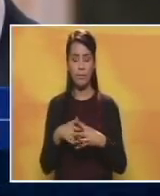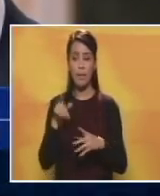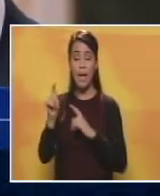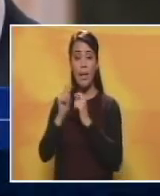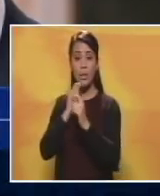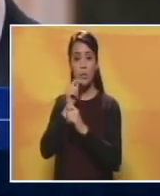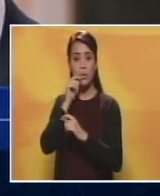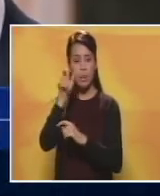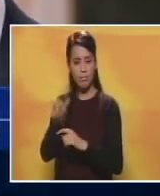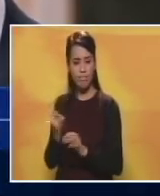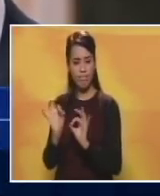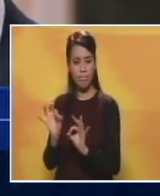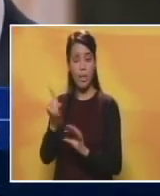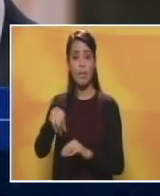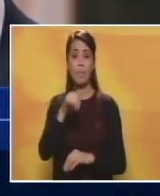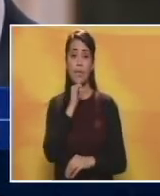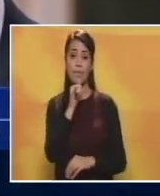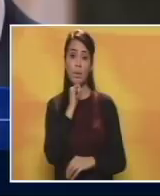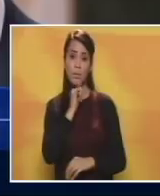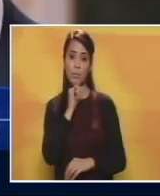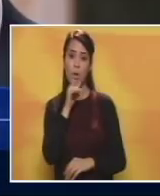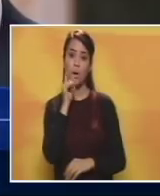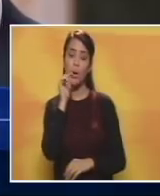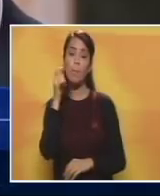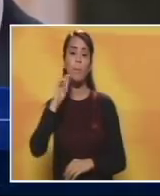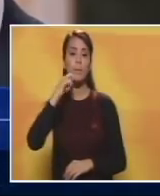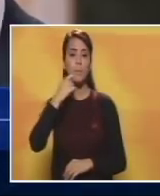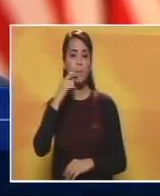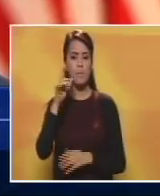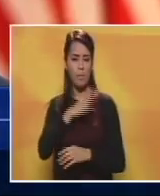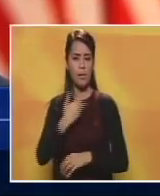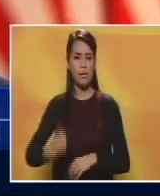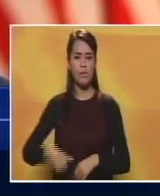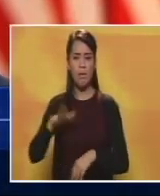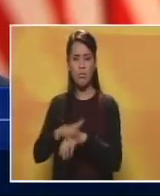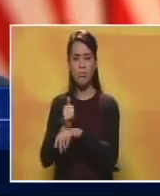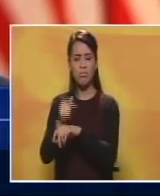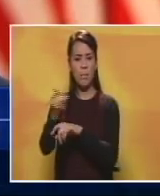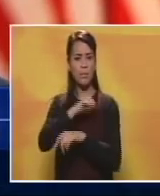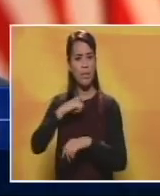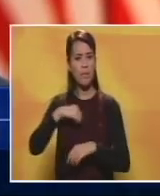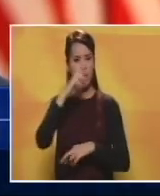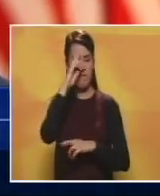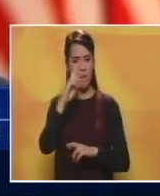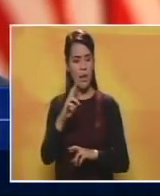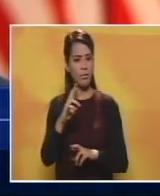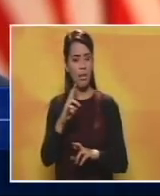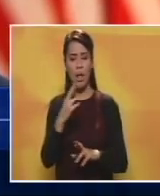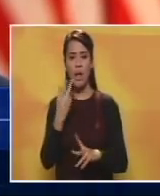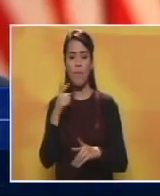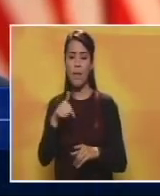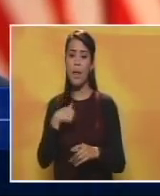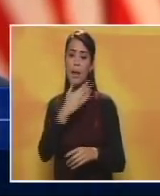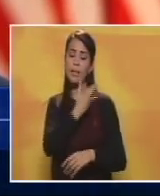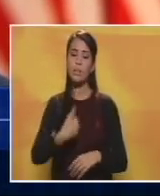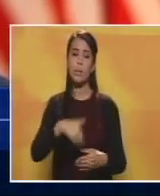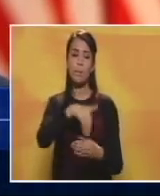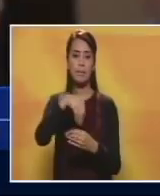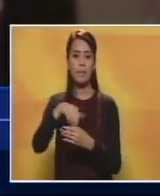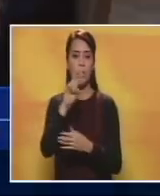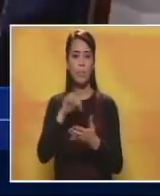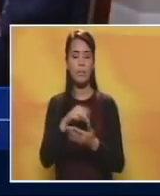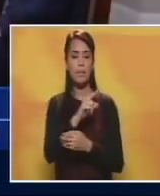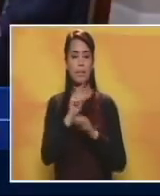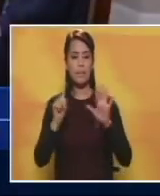Trump también afirmó que considera que Putin es responsable de la presunta injerencia rusa en las elecciones presidenciales de